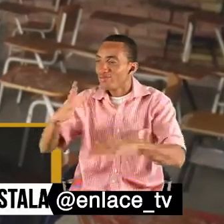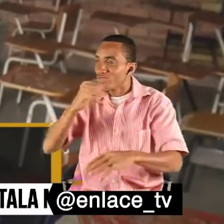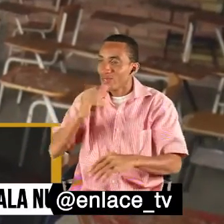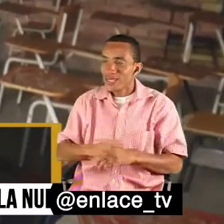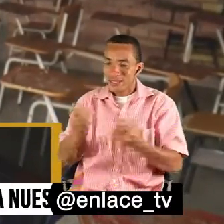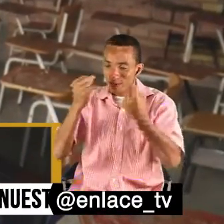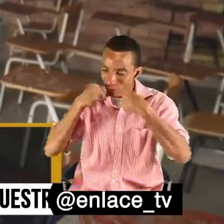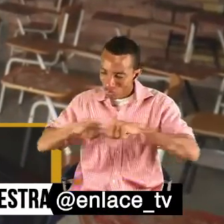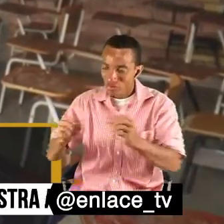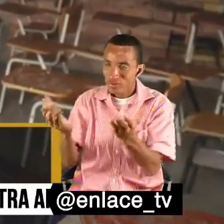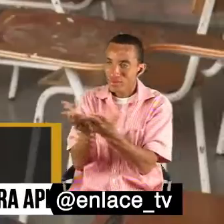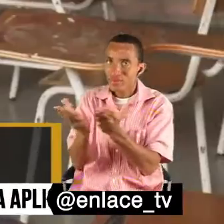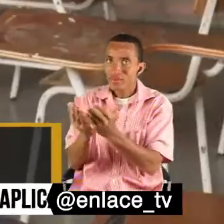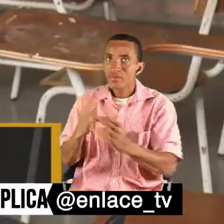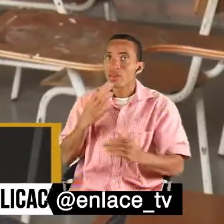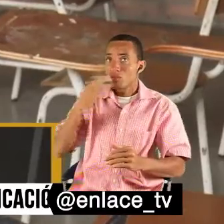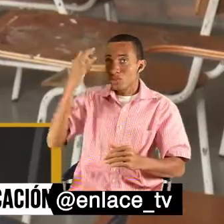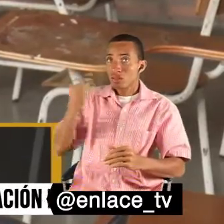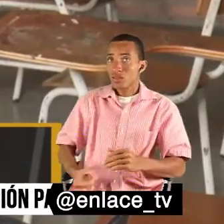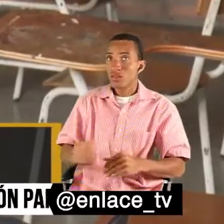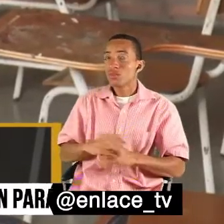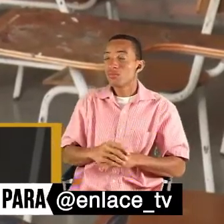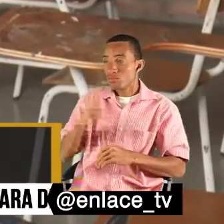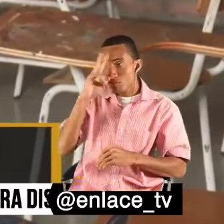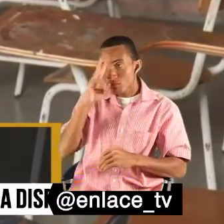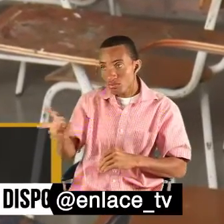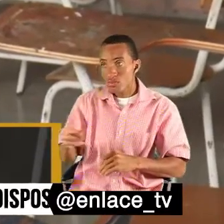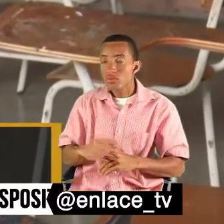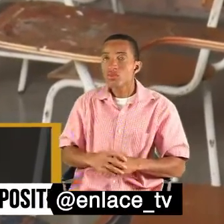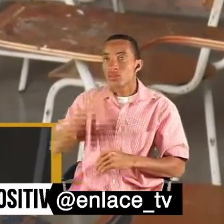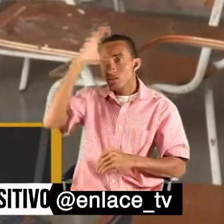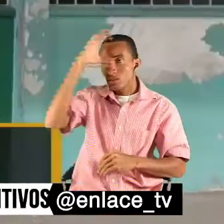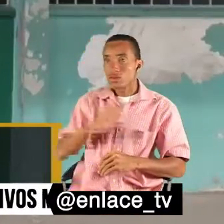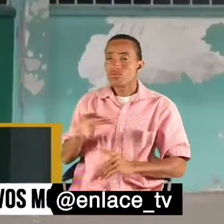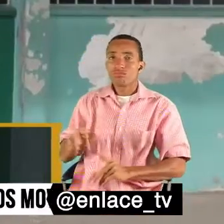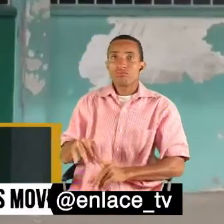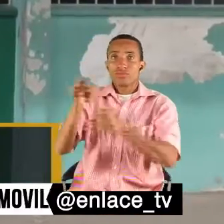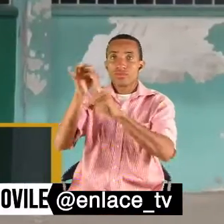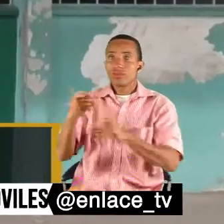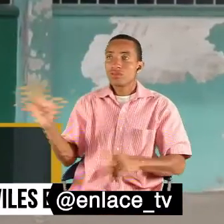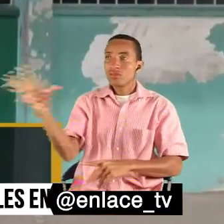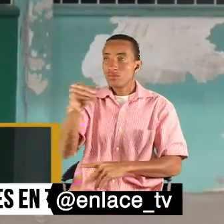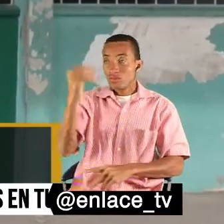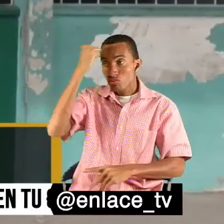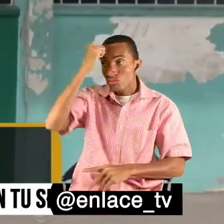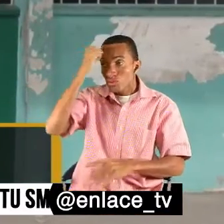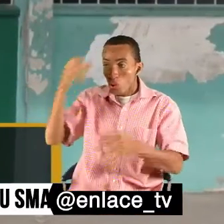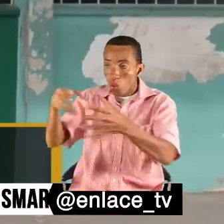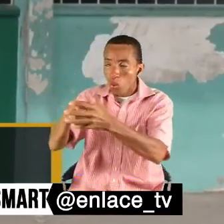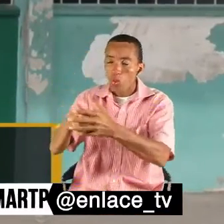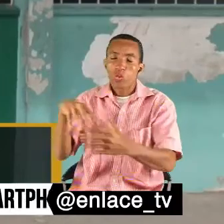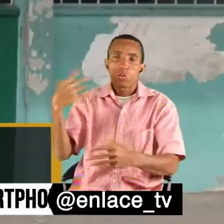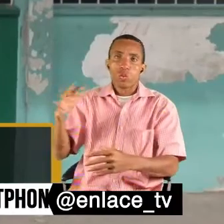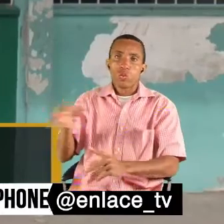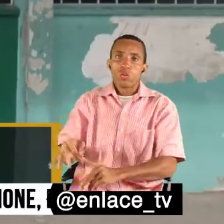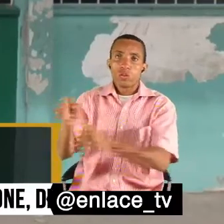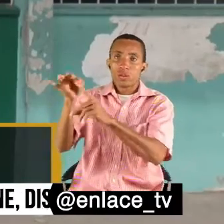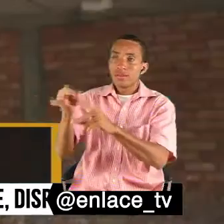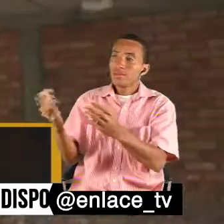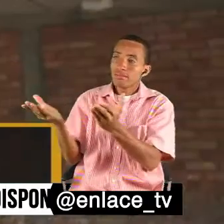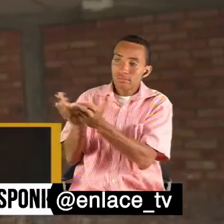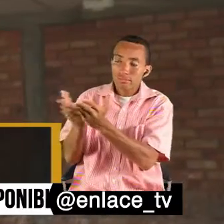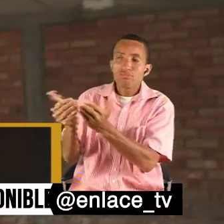como estudiante. Es verdad que el CAS es reconocido porque es un colegio excelente, tiene muy buenos profesores, apreciamos la parte educativa